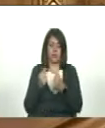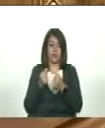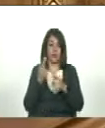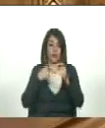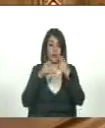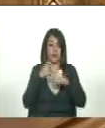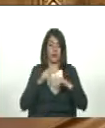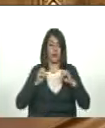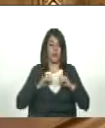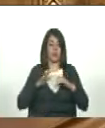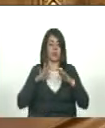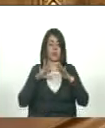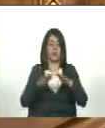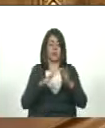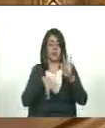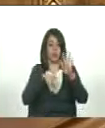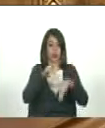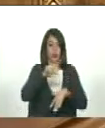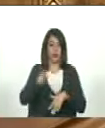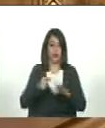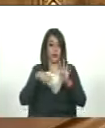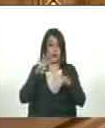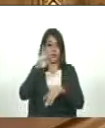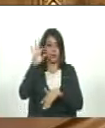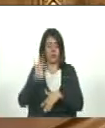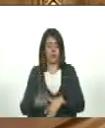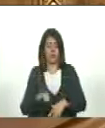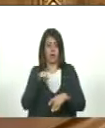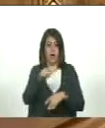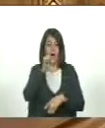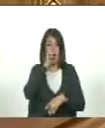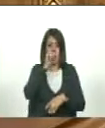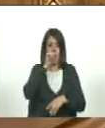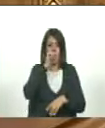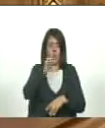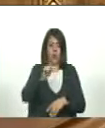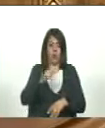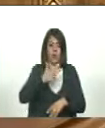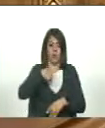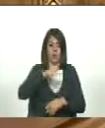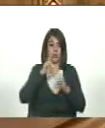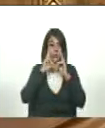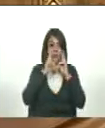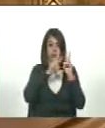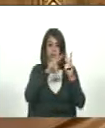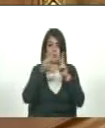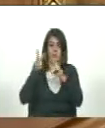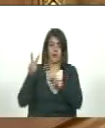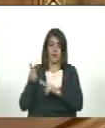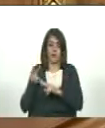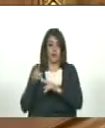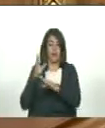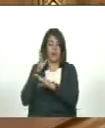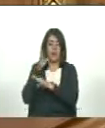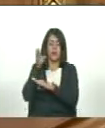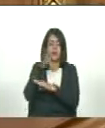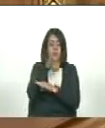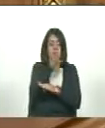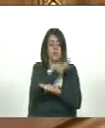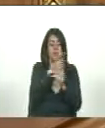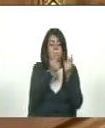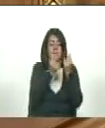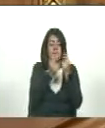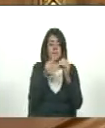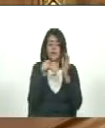finanzas y comercio exterior, y el 12,14% para agua. Cuando nosotros vemos la direccionalidad de estos